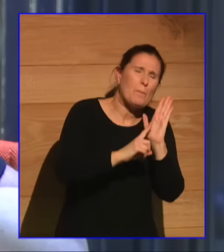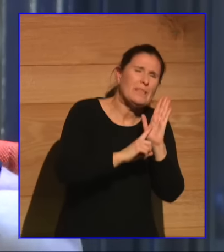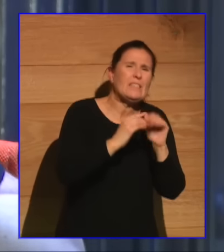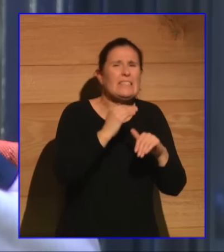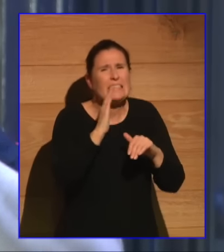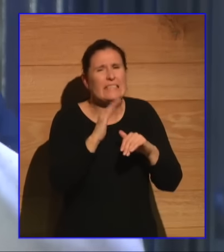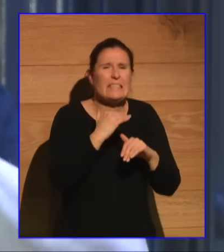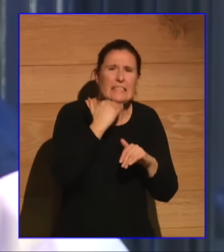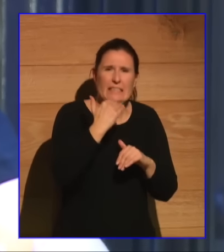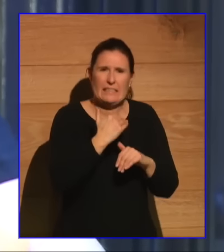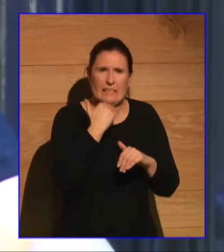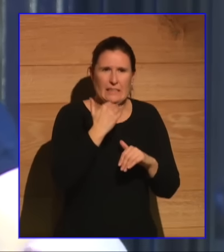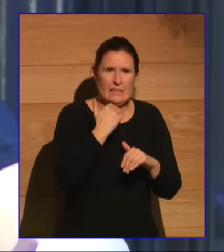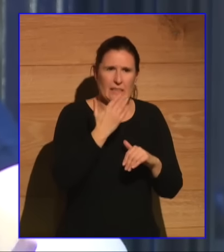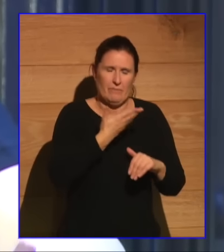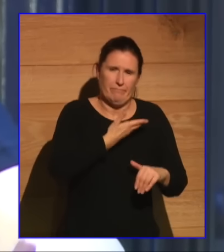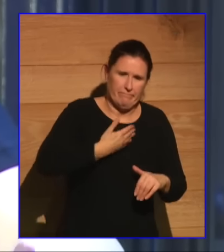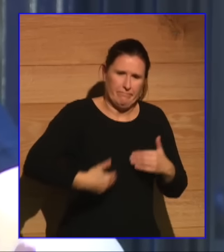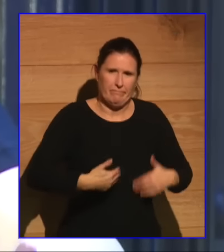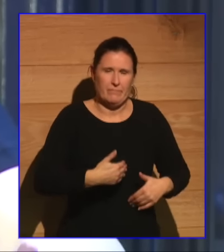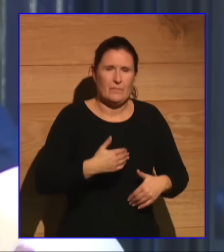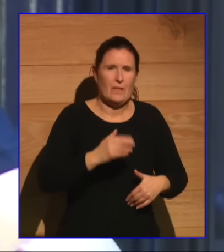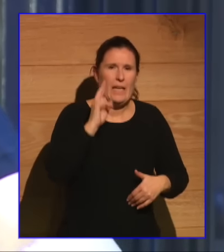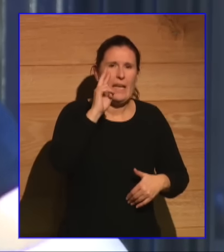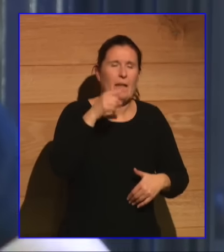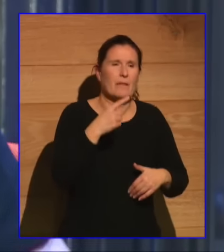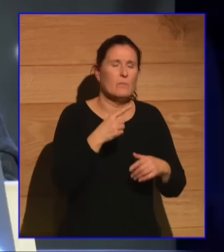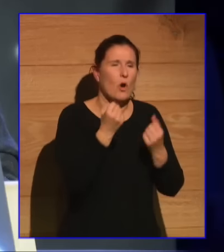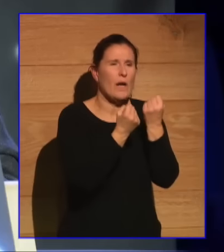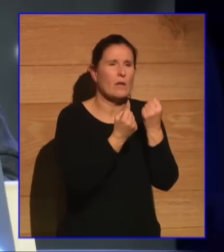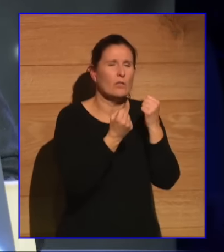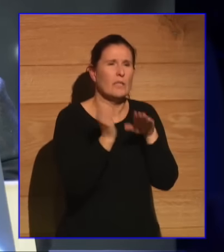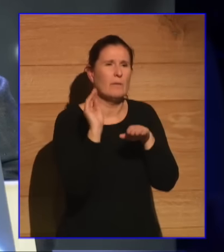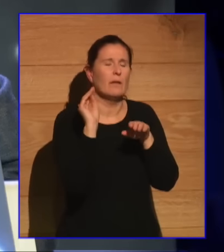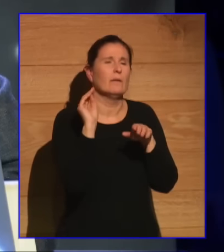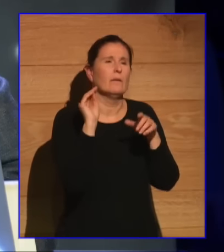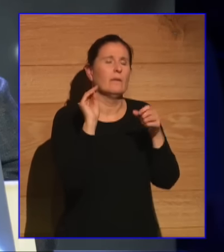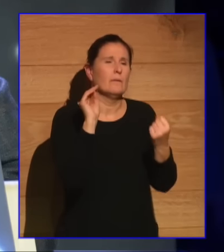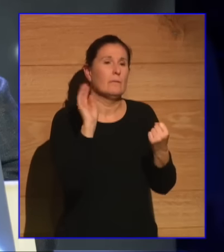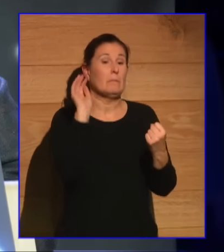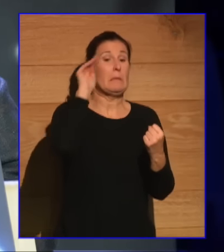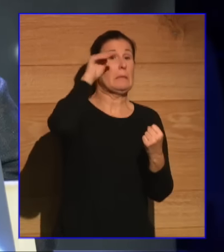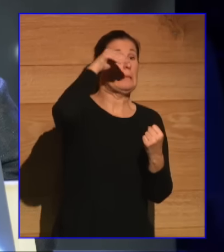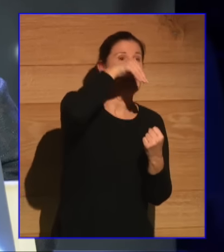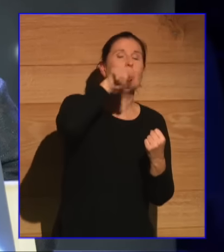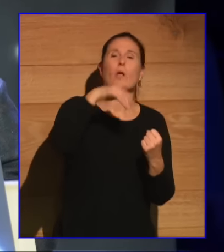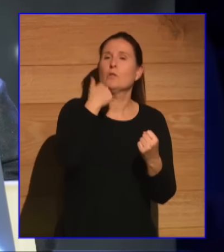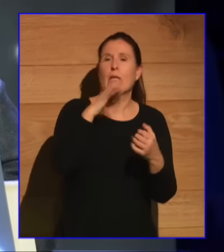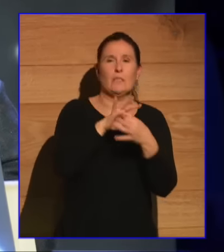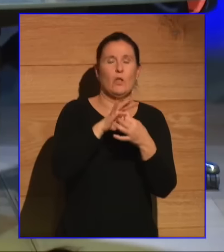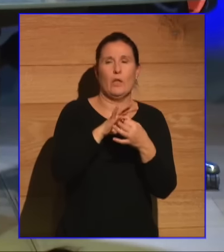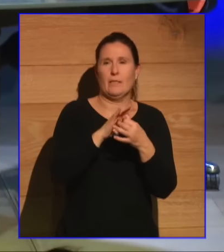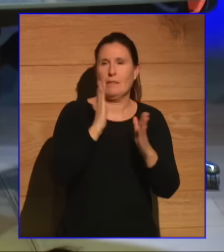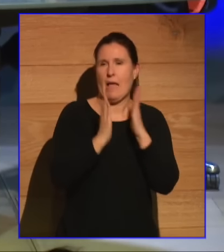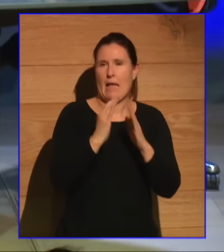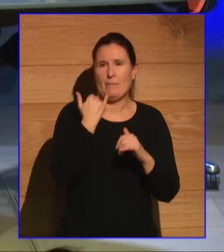momentos en los que estamos viendo, le vemos asomar por el tejado del coche. Eso es casi todo Stan Winston, eso casi todo es animatrónica. Sí, es animatrónica, esa